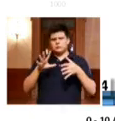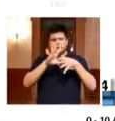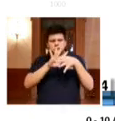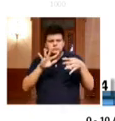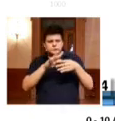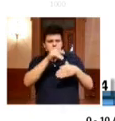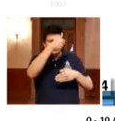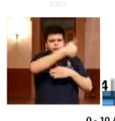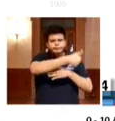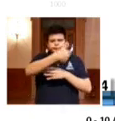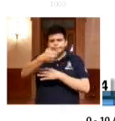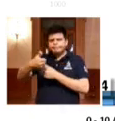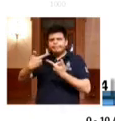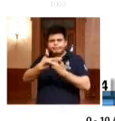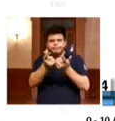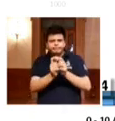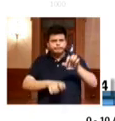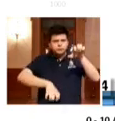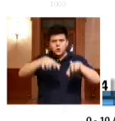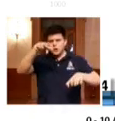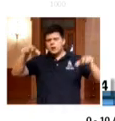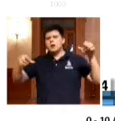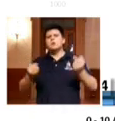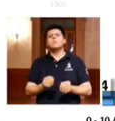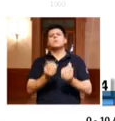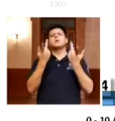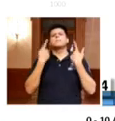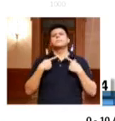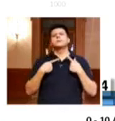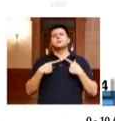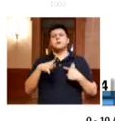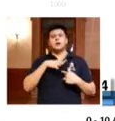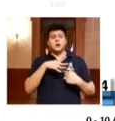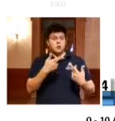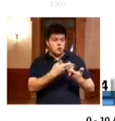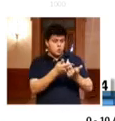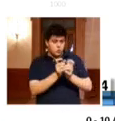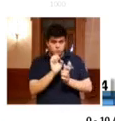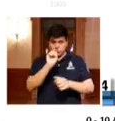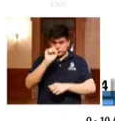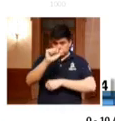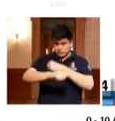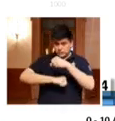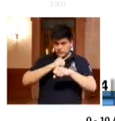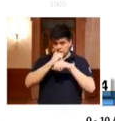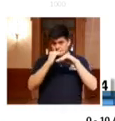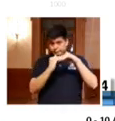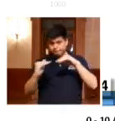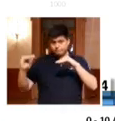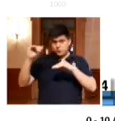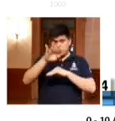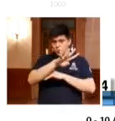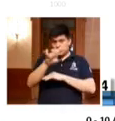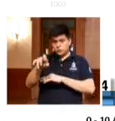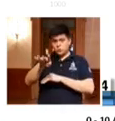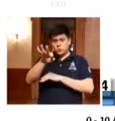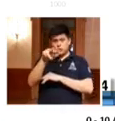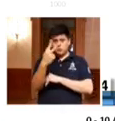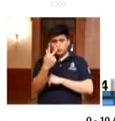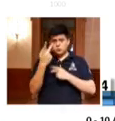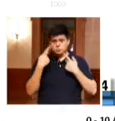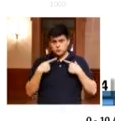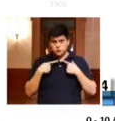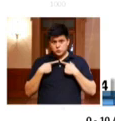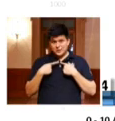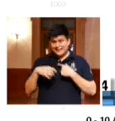desglosados por grupos etarios, tenemos lo siguiente. En el grupo de 60 años y más, 442 casos